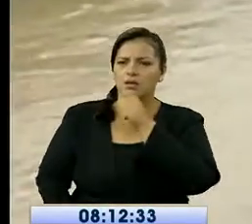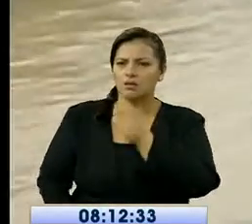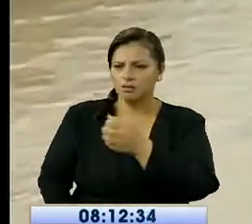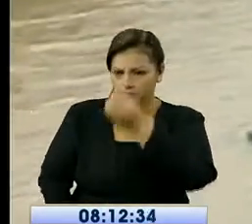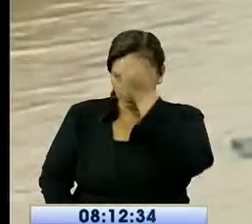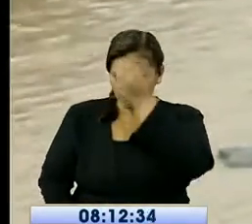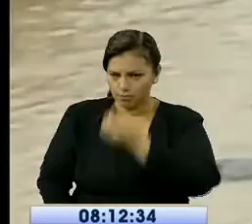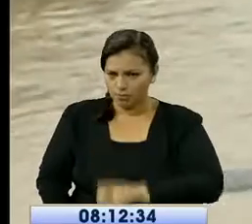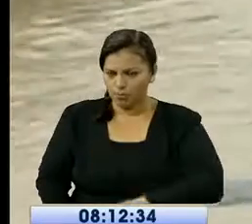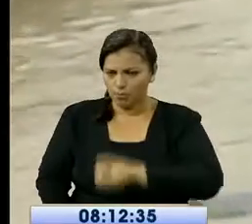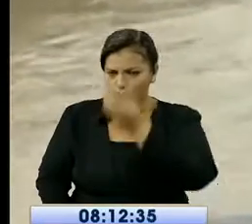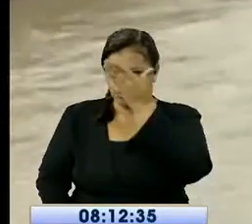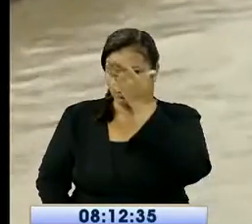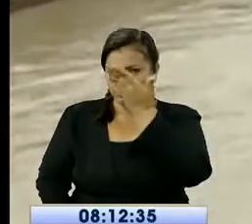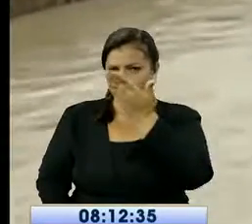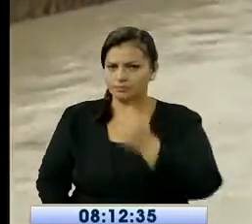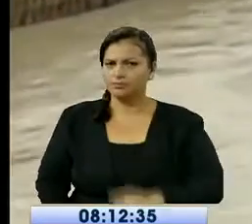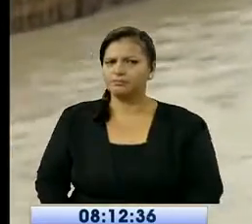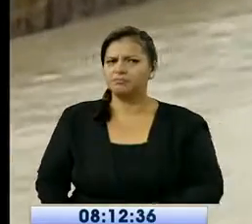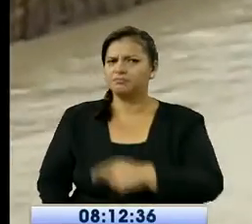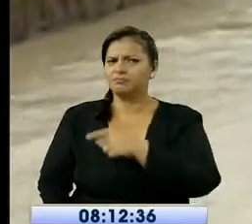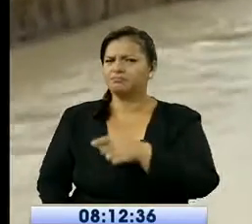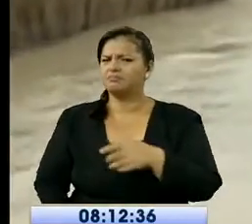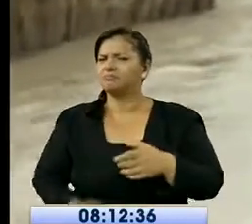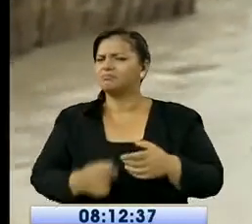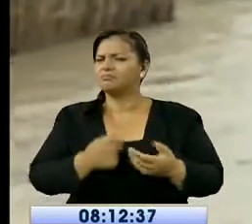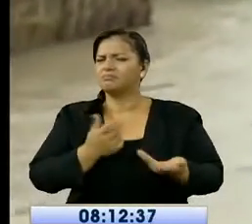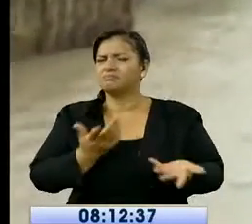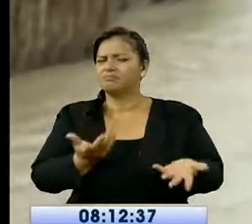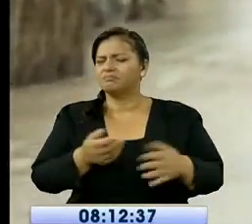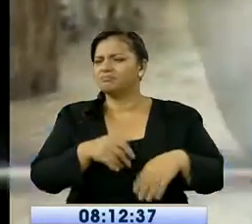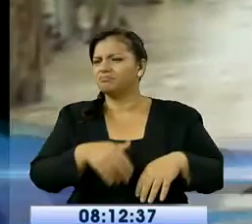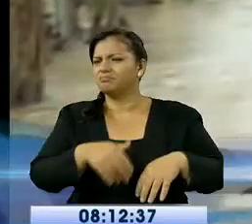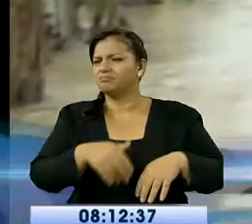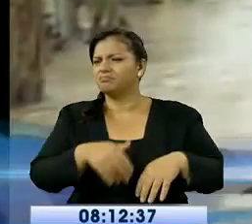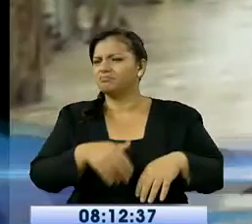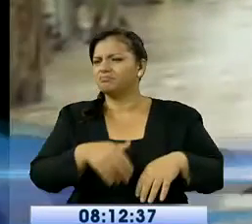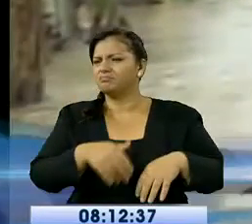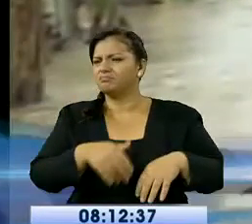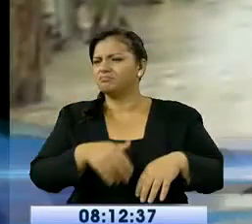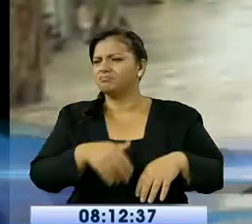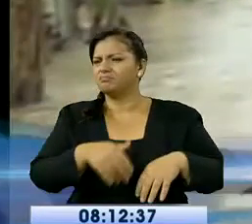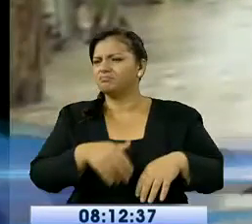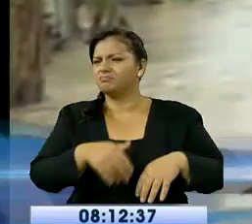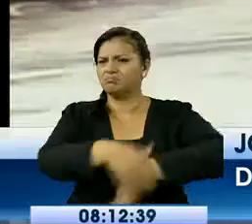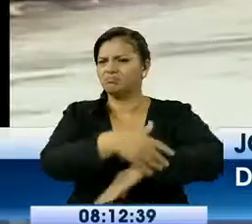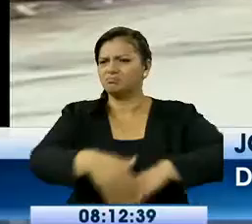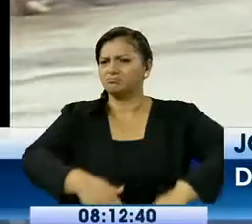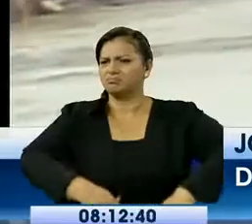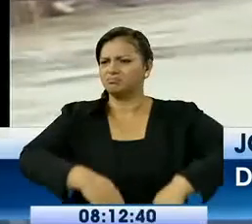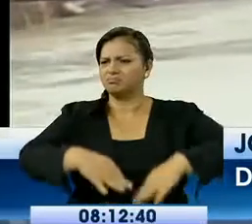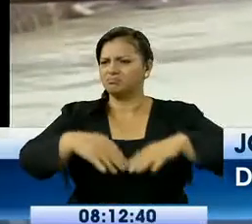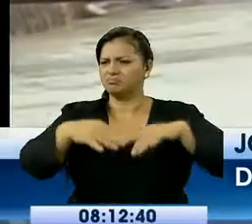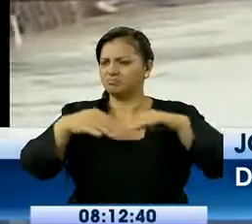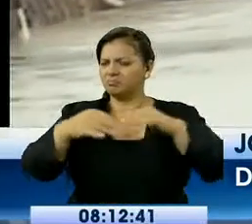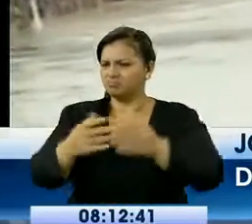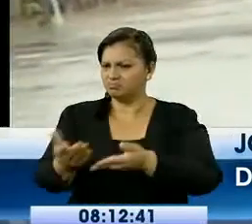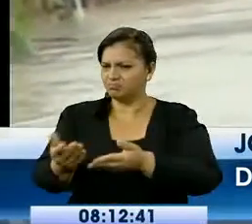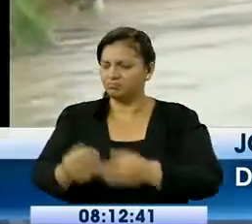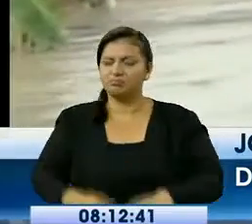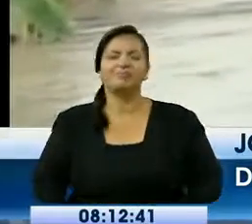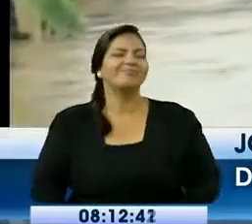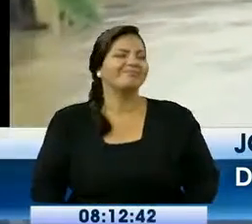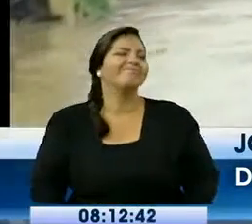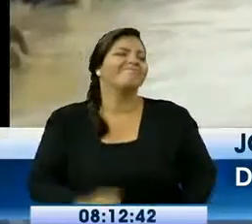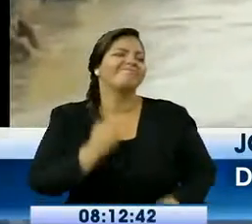días. Siempre les toca en cada época de invierno vivir así como estamos observando en estos momentos. Sí, todos los años